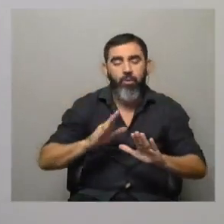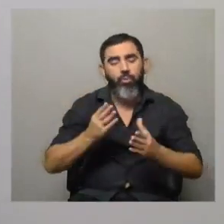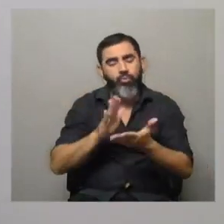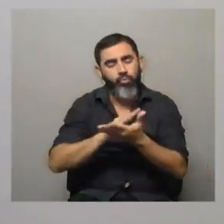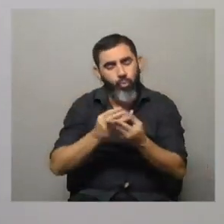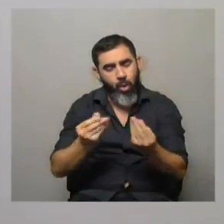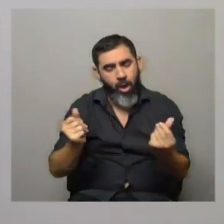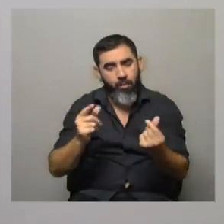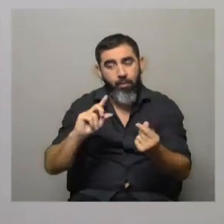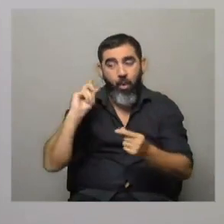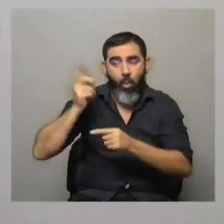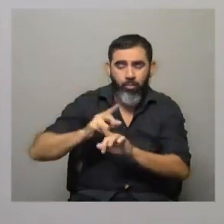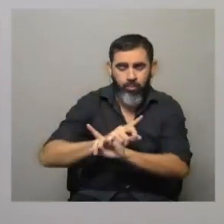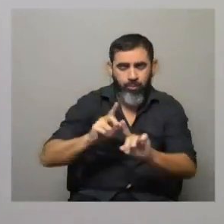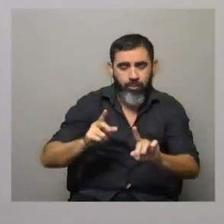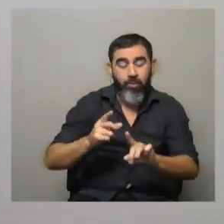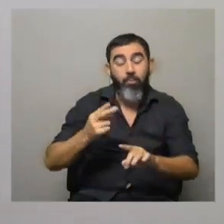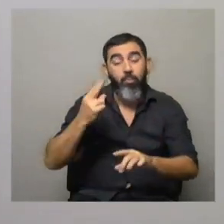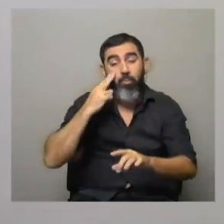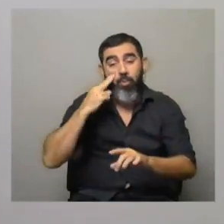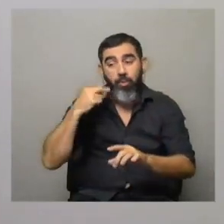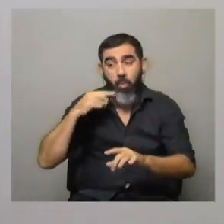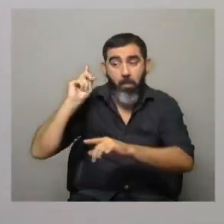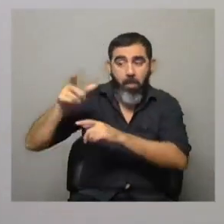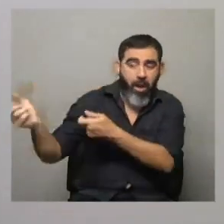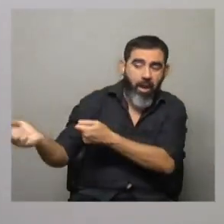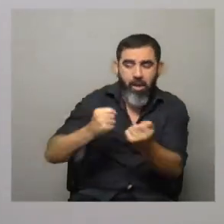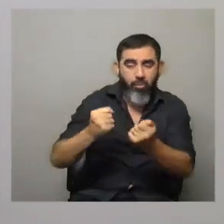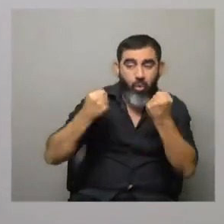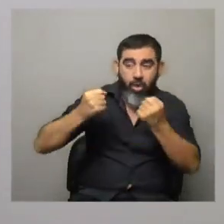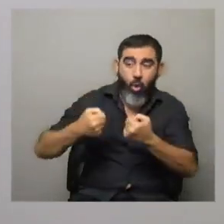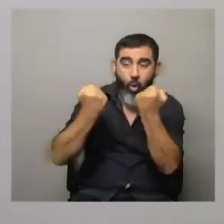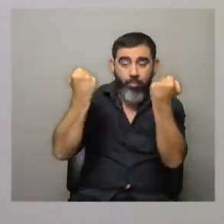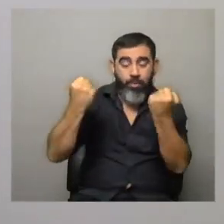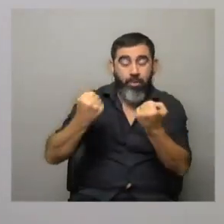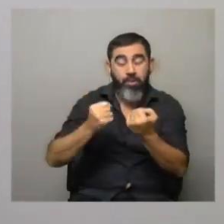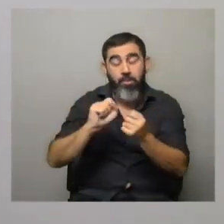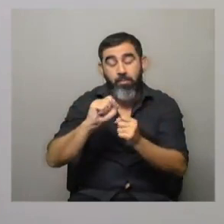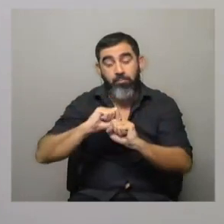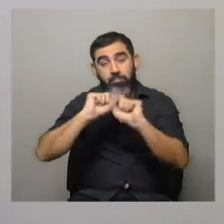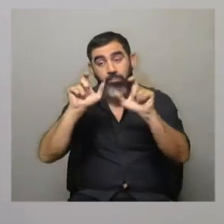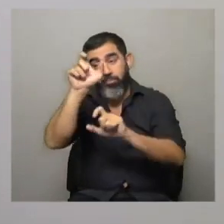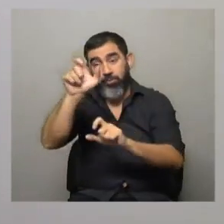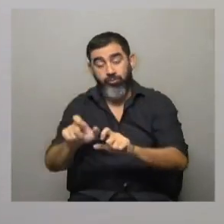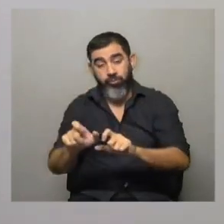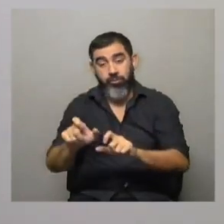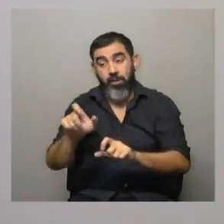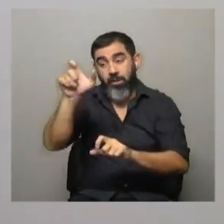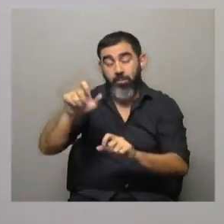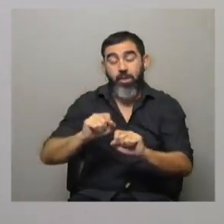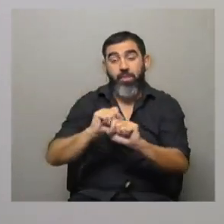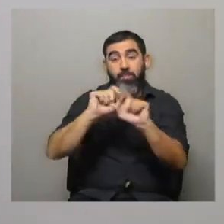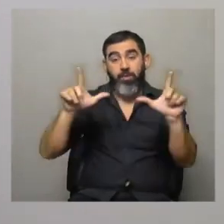forzarlo. El problema de cuando uno intenta forzar o despertar bruscamente a la persona sonámbula, la persona se